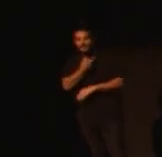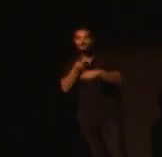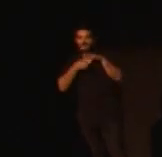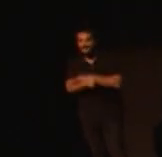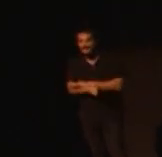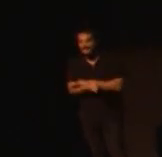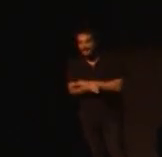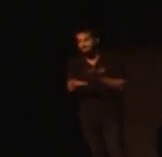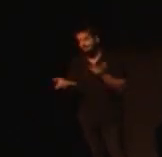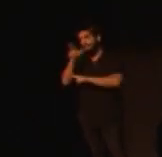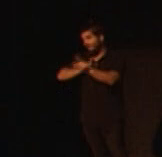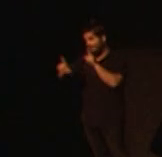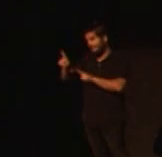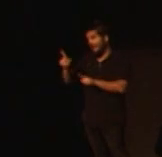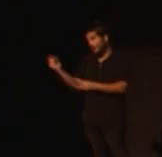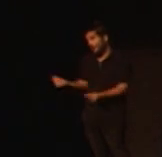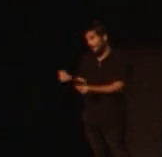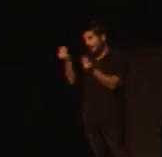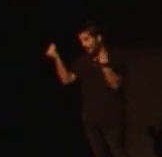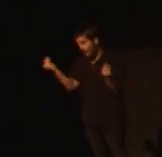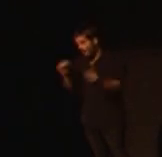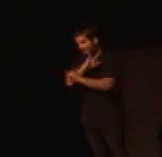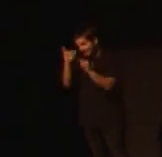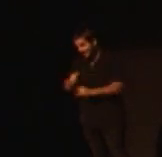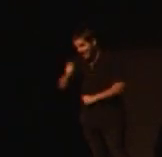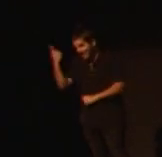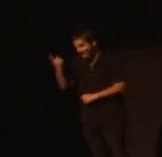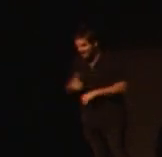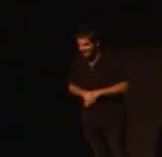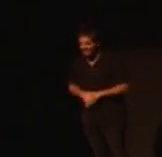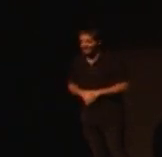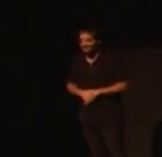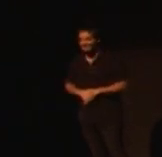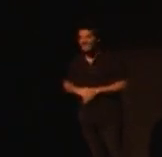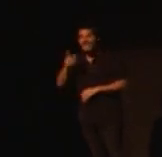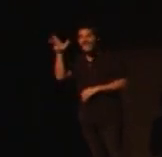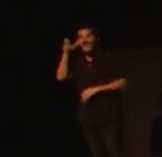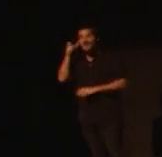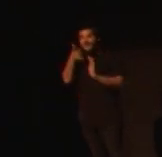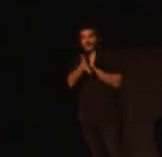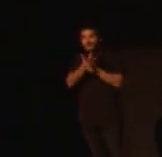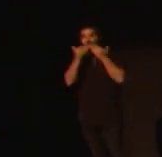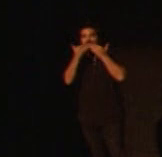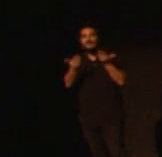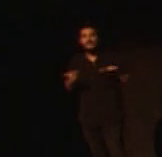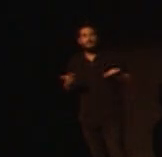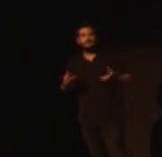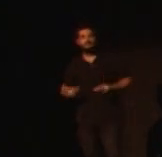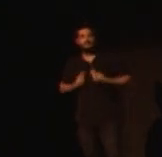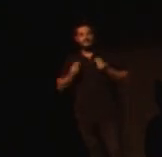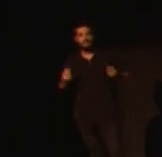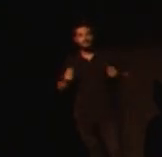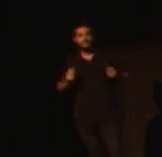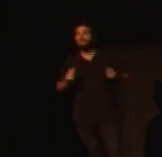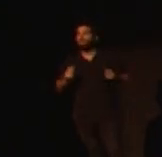viajo mejor, más feliz. Así que, audiodescripción, muchísimas gracias. De nada, mi niña. ¡Qué susto! No pensé que me fuera a